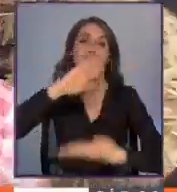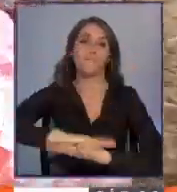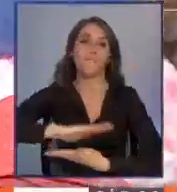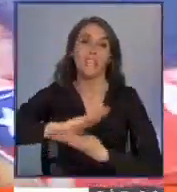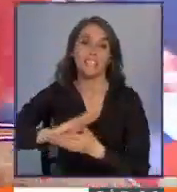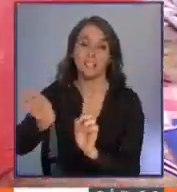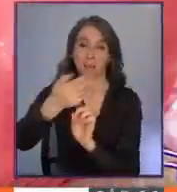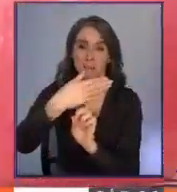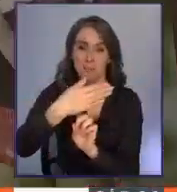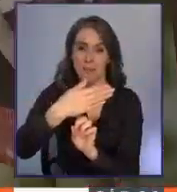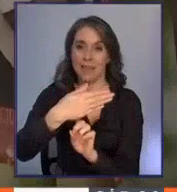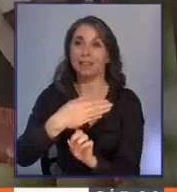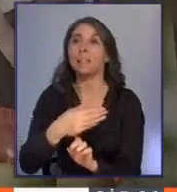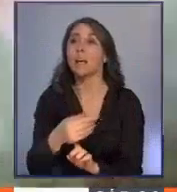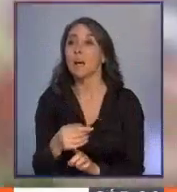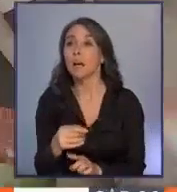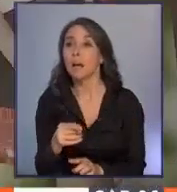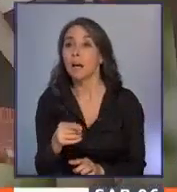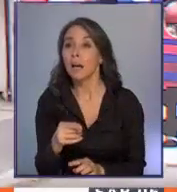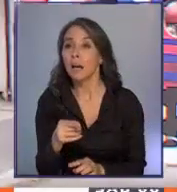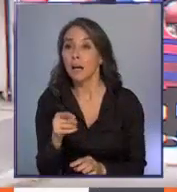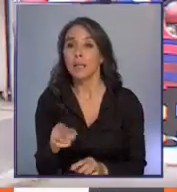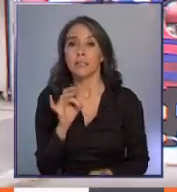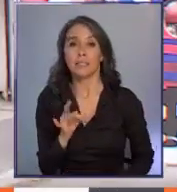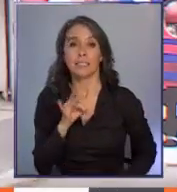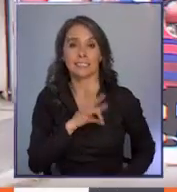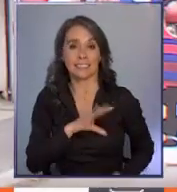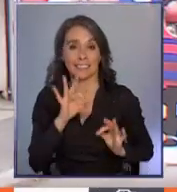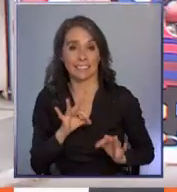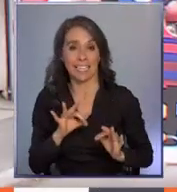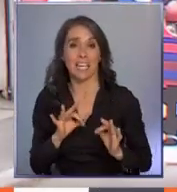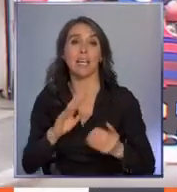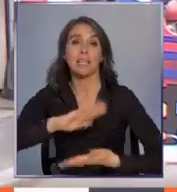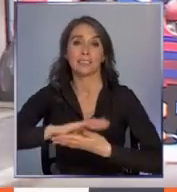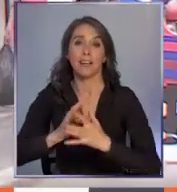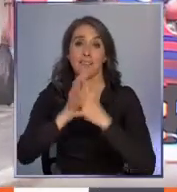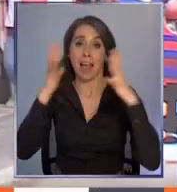patrias. Cotillón a la chilena para celebrar en grande un nuevo aniversario de Chile.